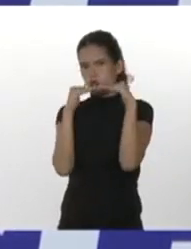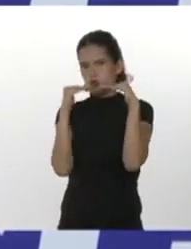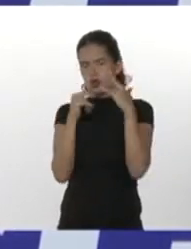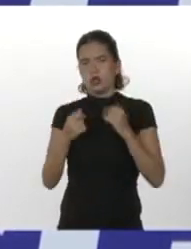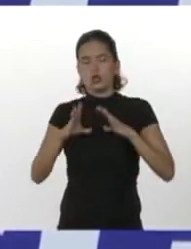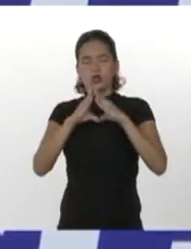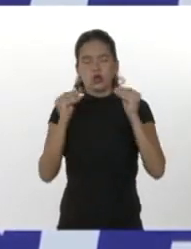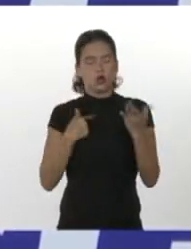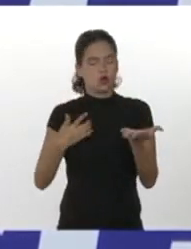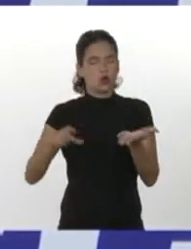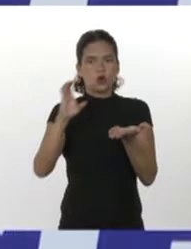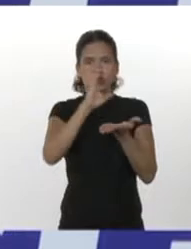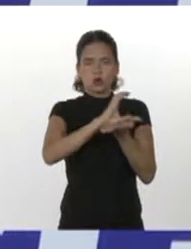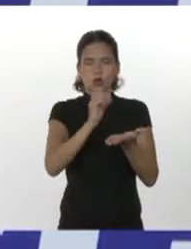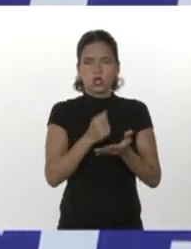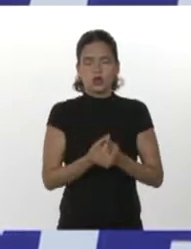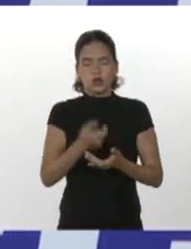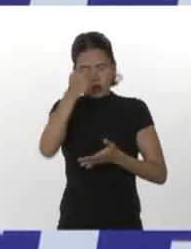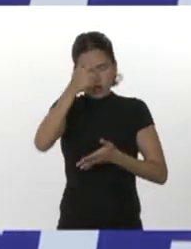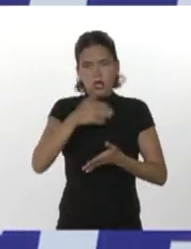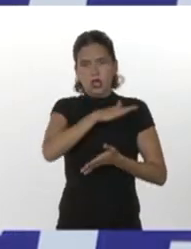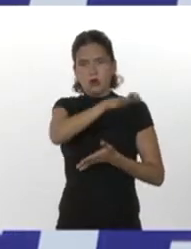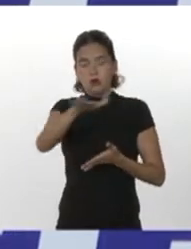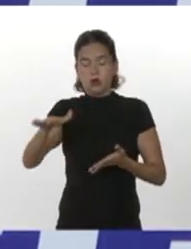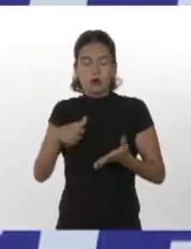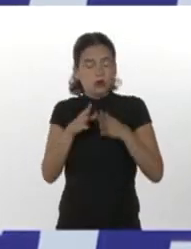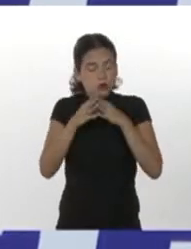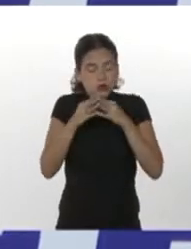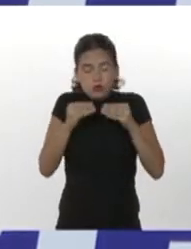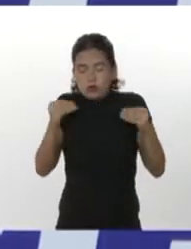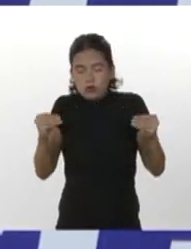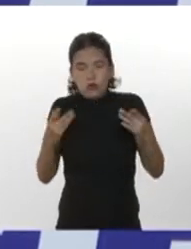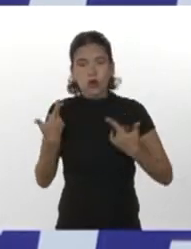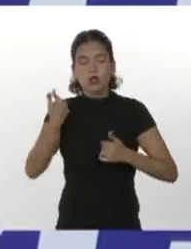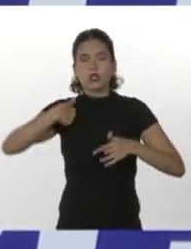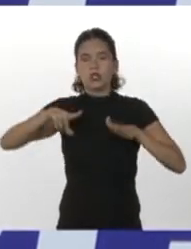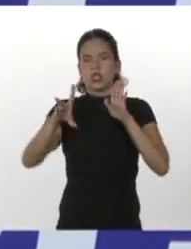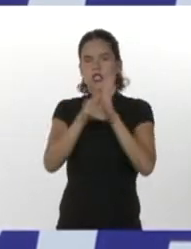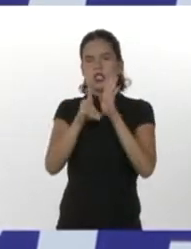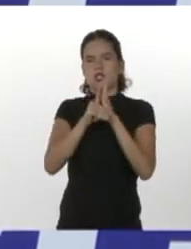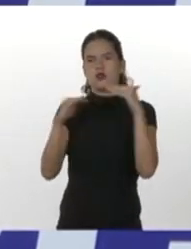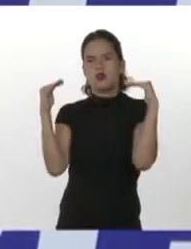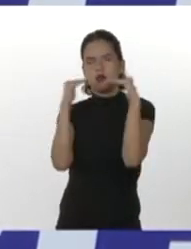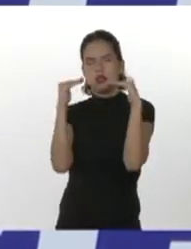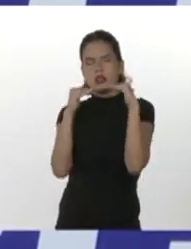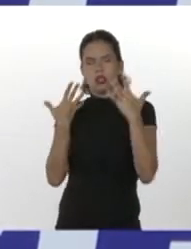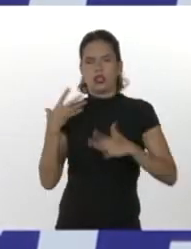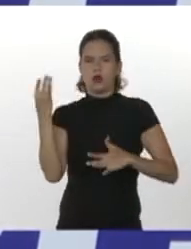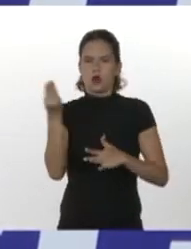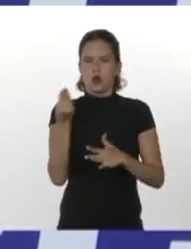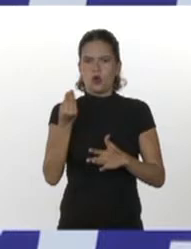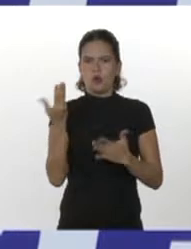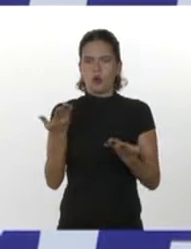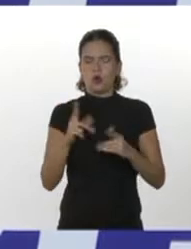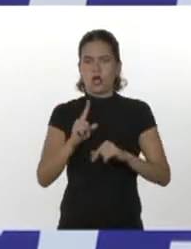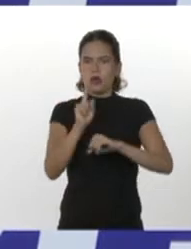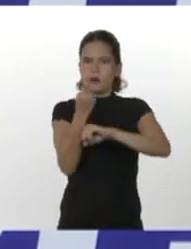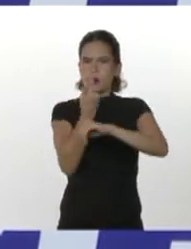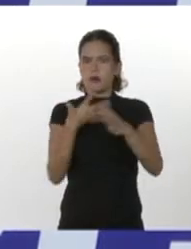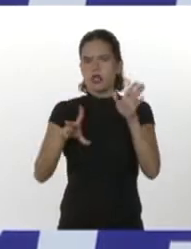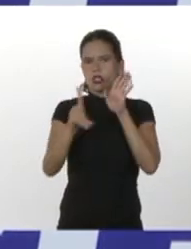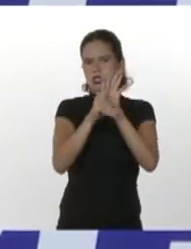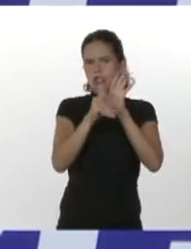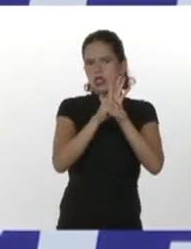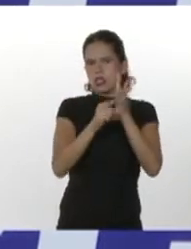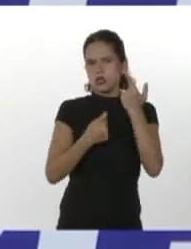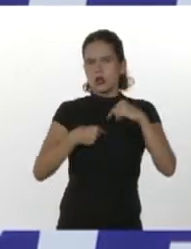Todos los ciudadanos, el pueblo en general, tiene derechos igualitarios, como es el primer derecho,